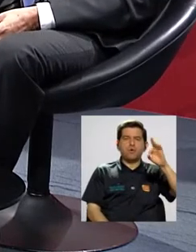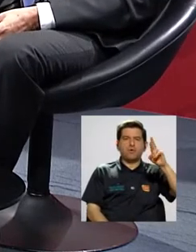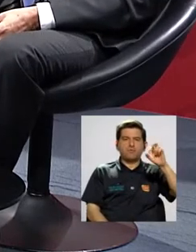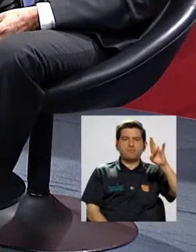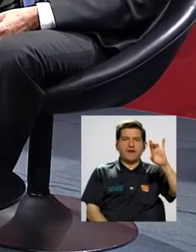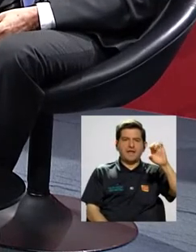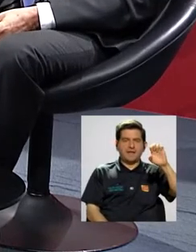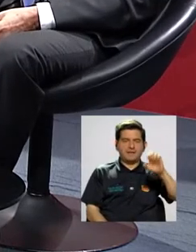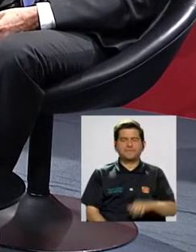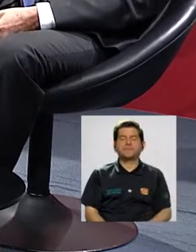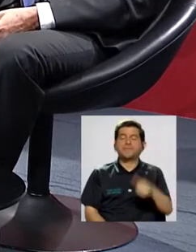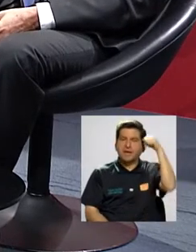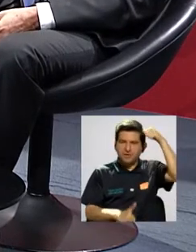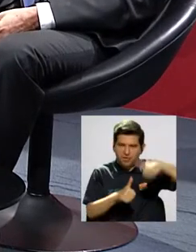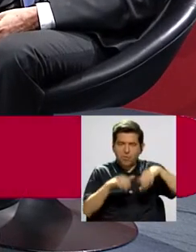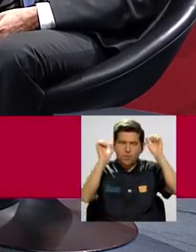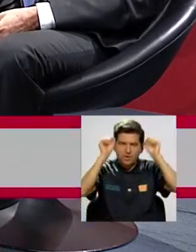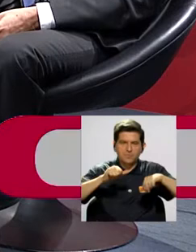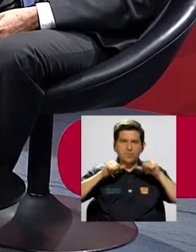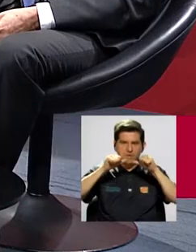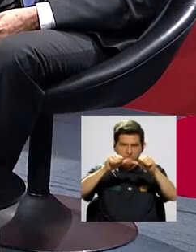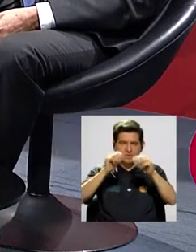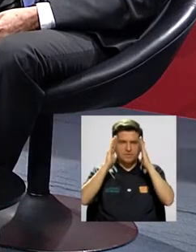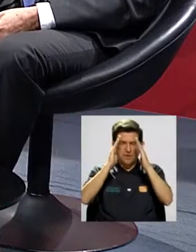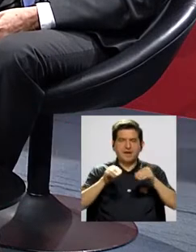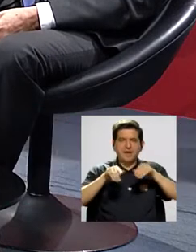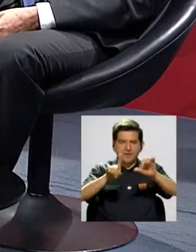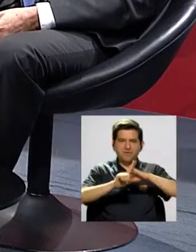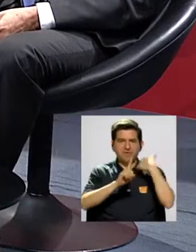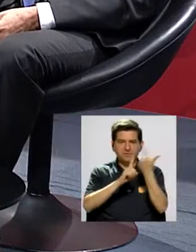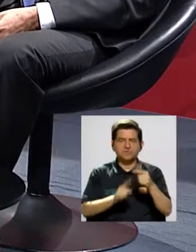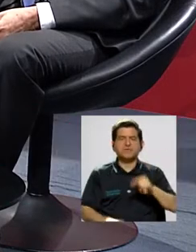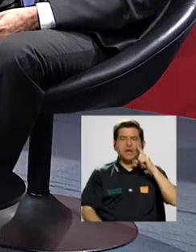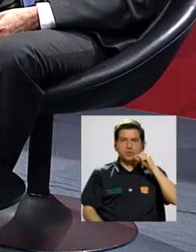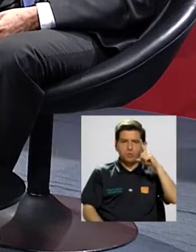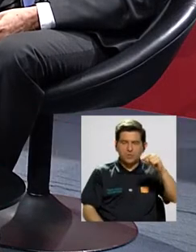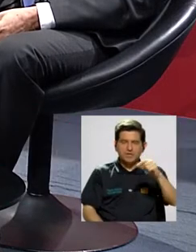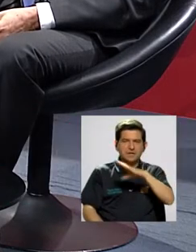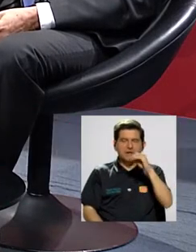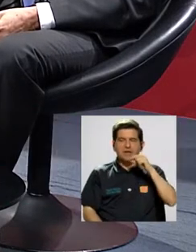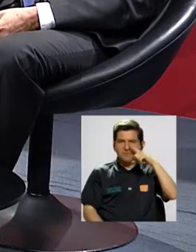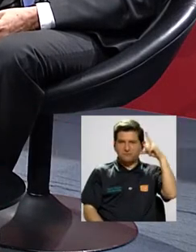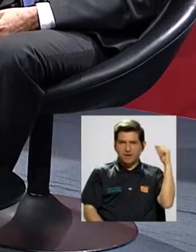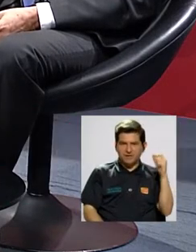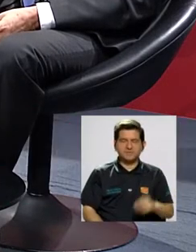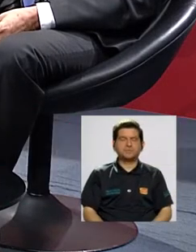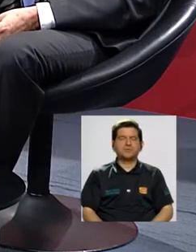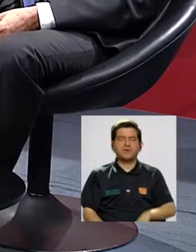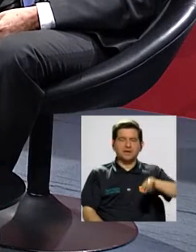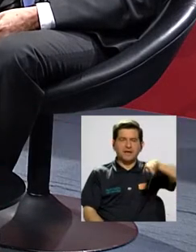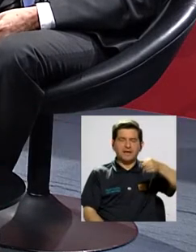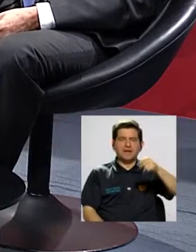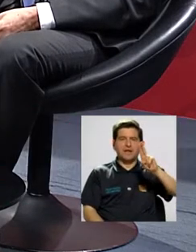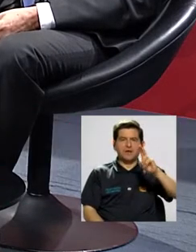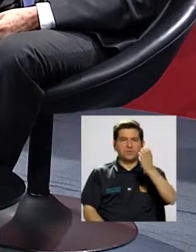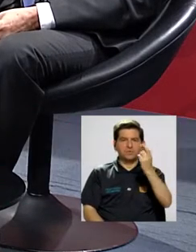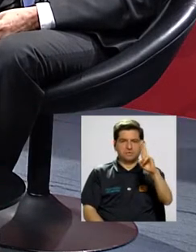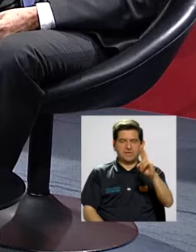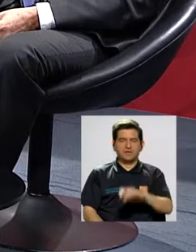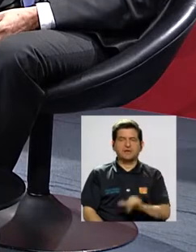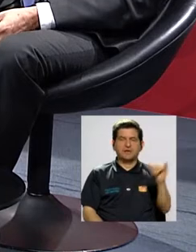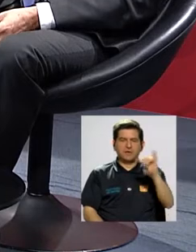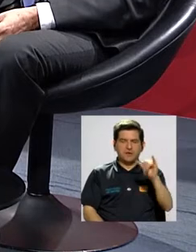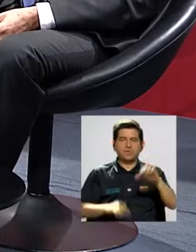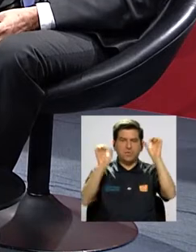Canal Universidad de Costa Rica. Les recuerdo que pueden seguirnos por redes sociales, tanto en Twitter como en Facebook. En Twitter somos Canal UCR y